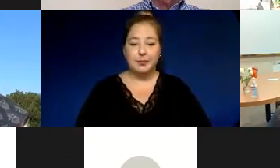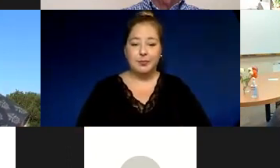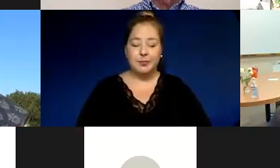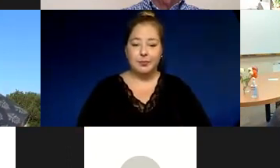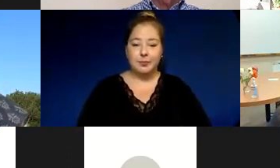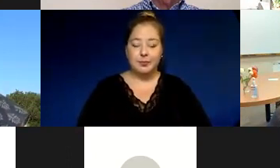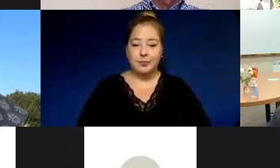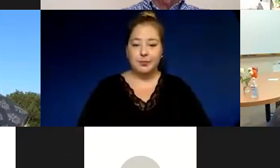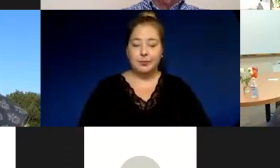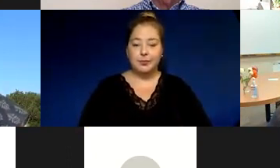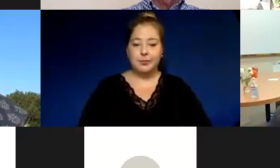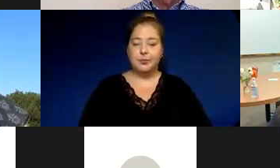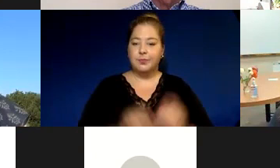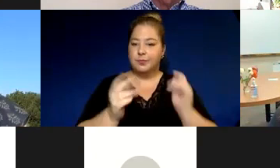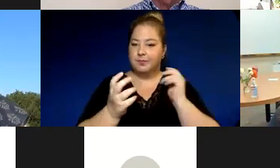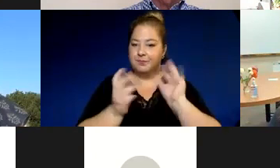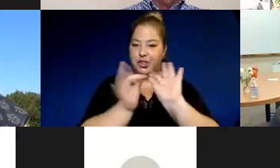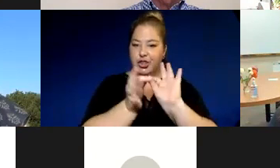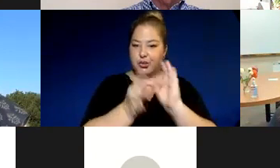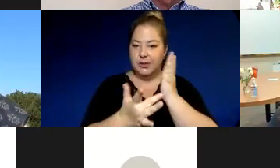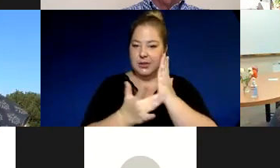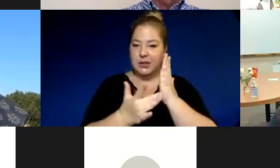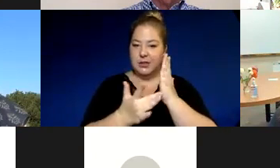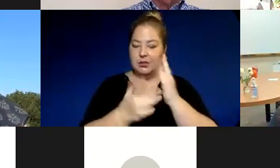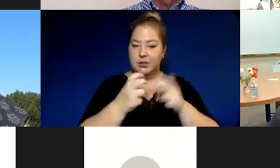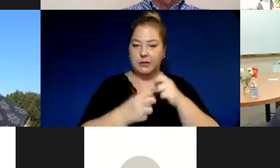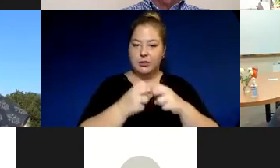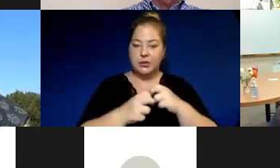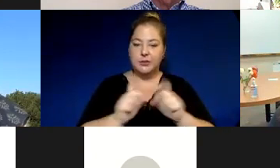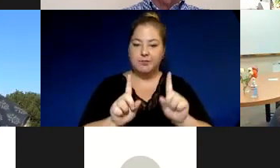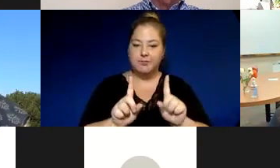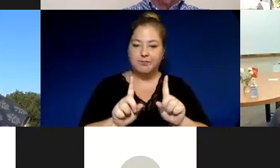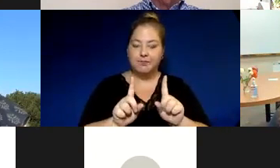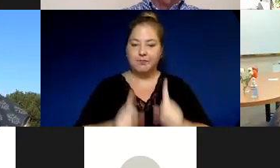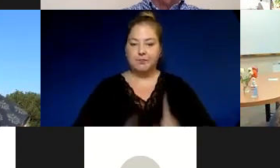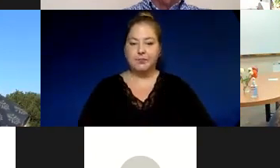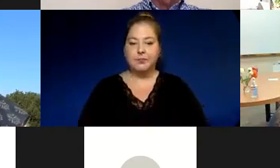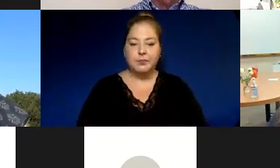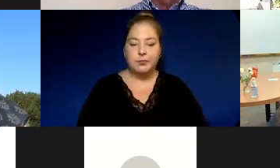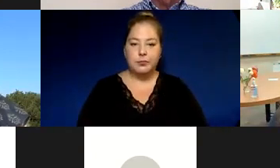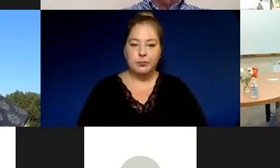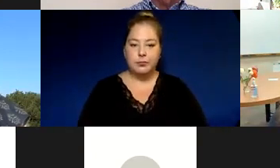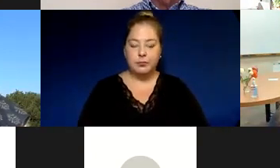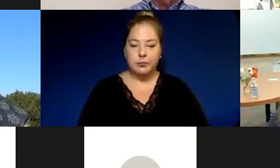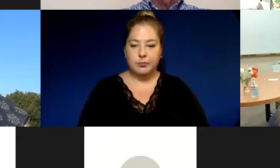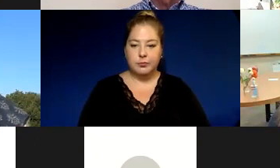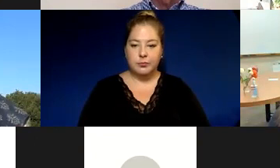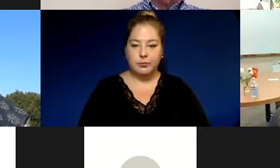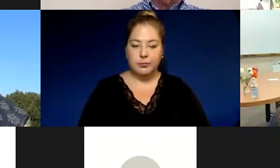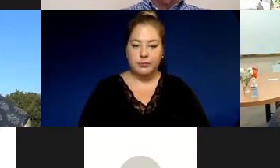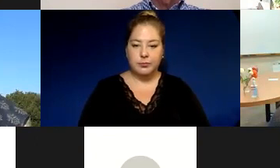de su salud mental. Tenemos una línea telefónica a la que pueden llamar de 7 de la mañana a las 10 de la